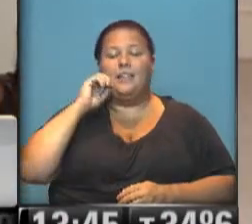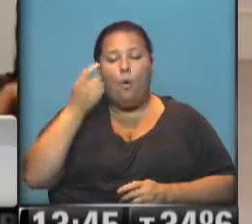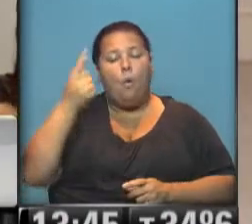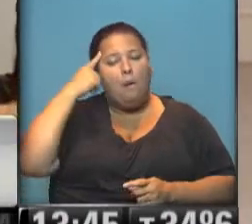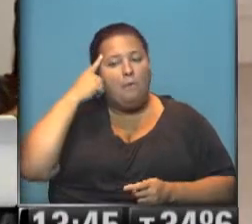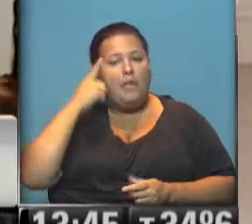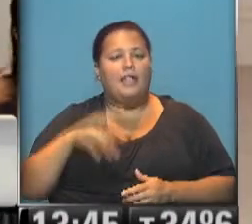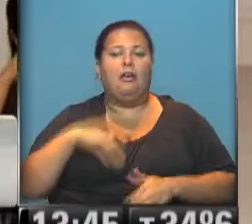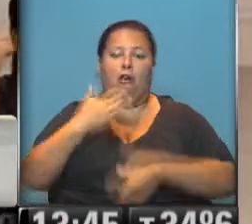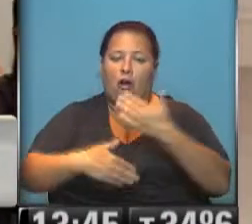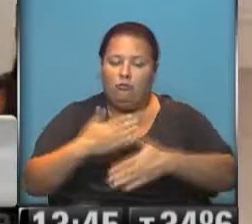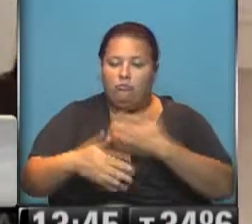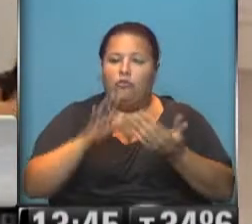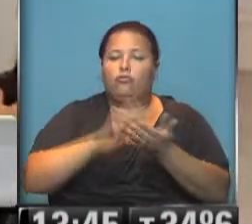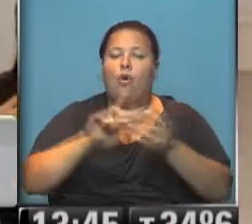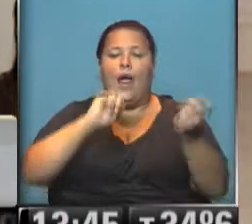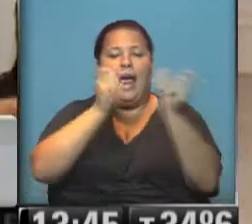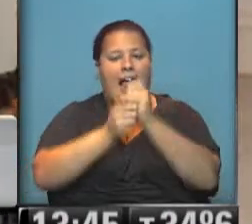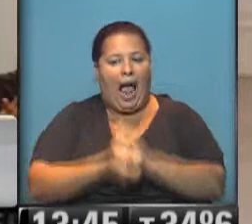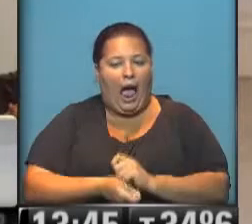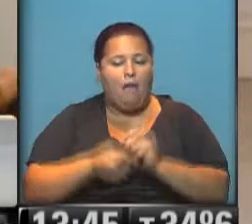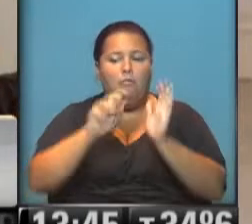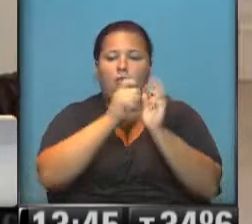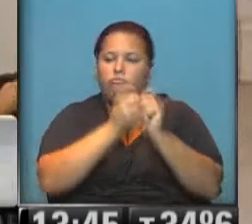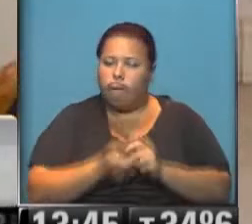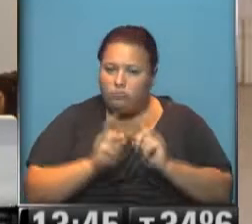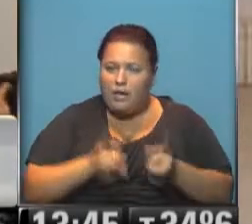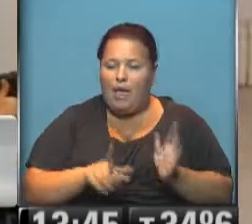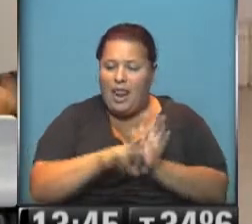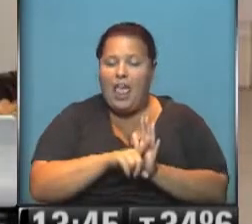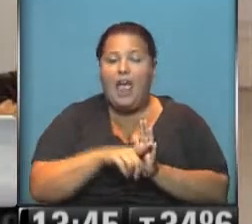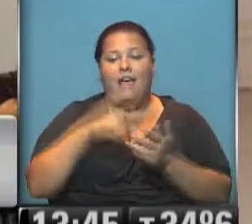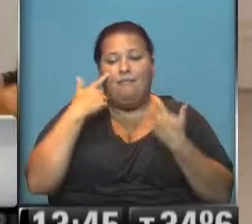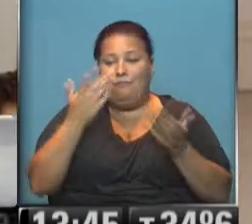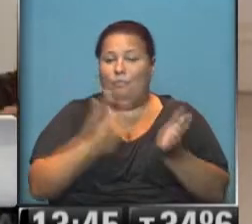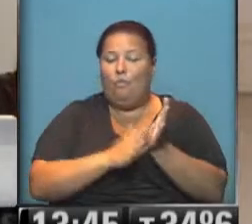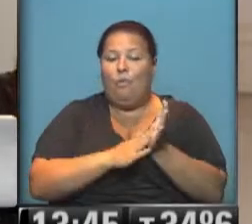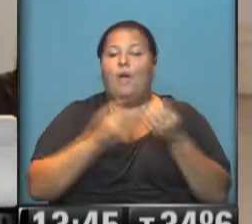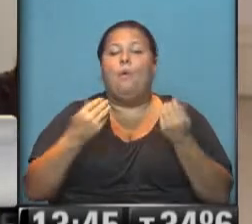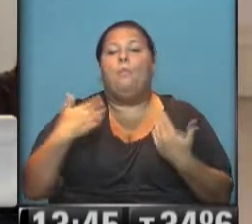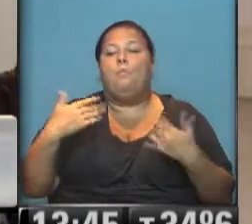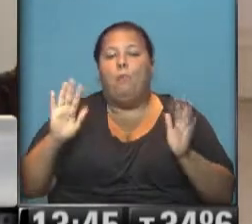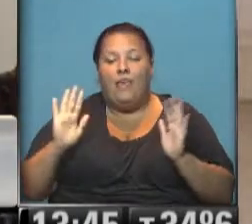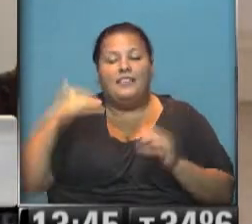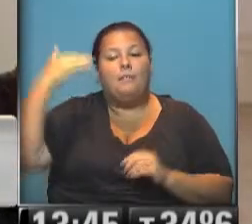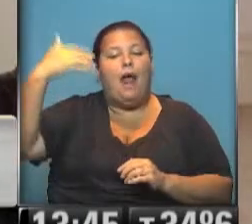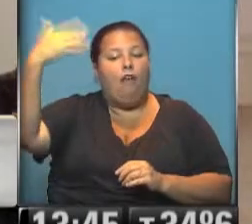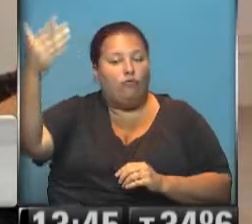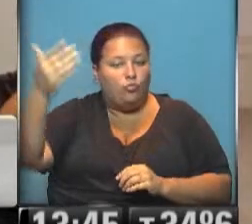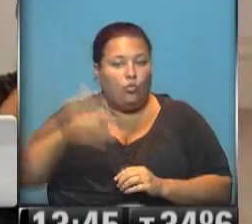haber avanzado en estos cambios, en estas reformas, se reflejan en lo que posiblemente sea en el futuro